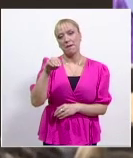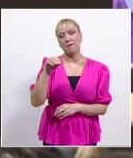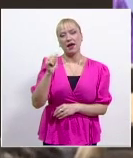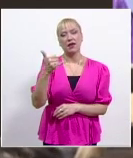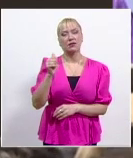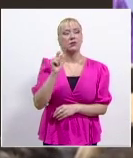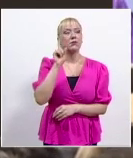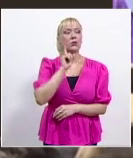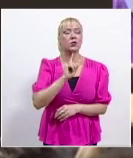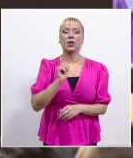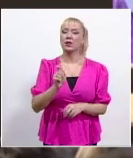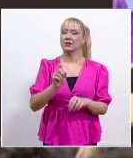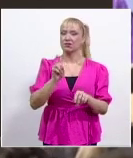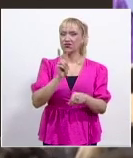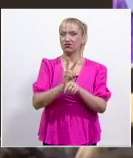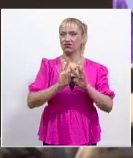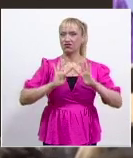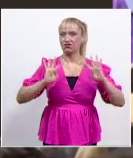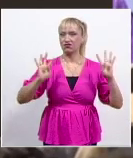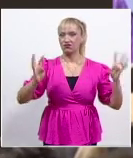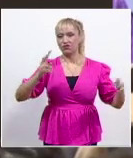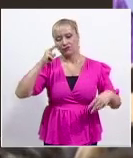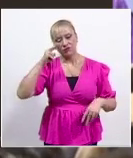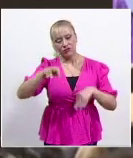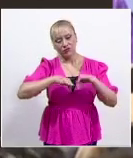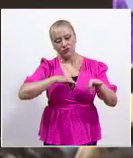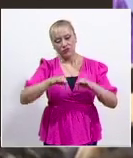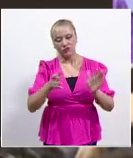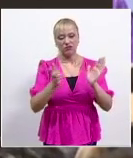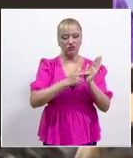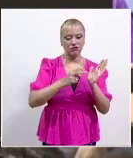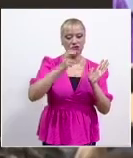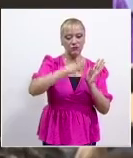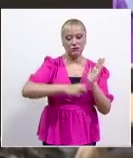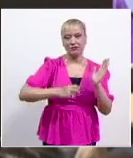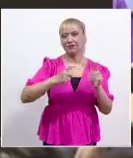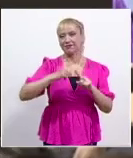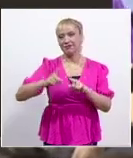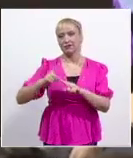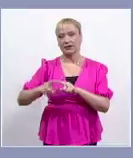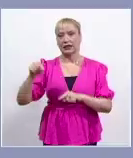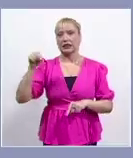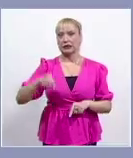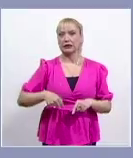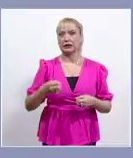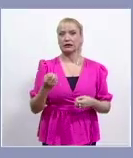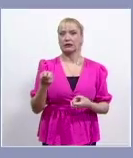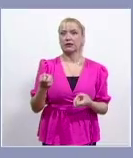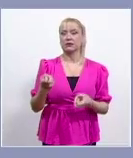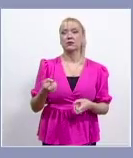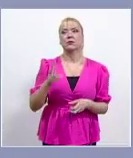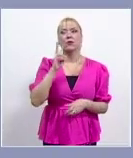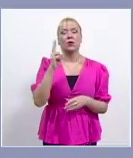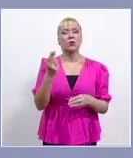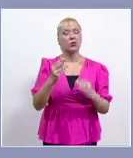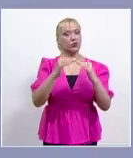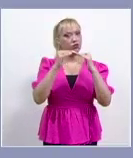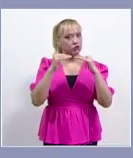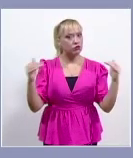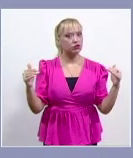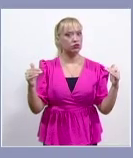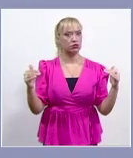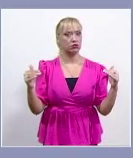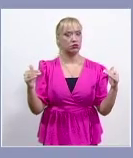que no es a través de cuotas de género como se alcanzará la igualdad sustantiva. En el Poder Judicial, les